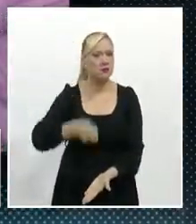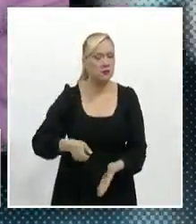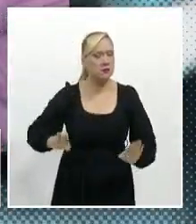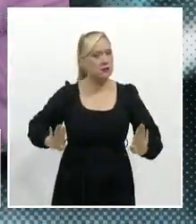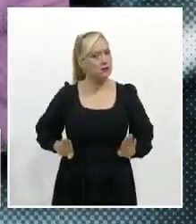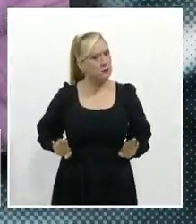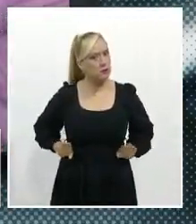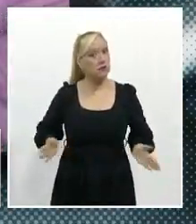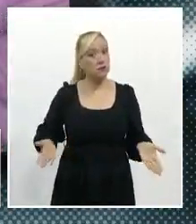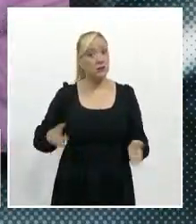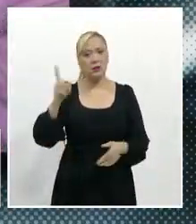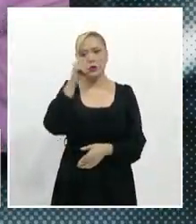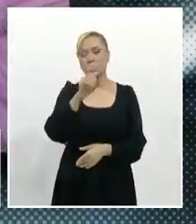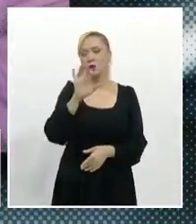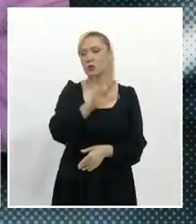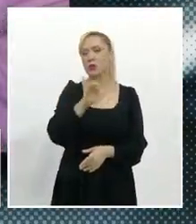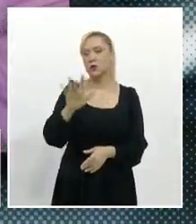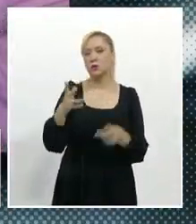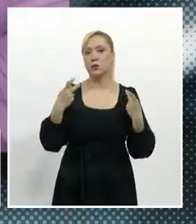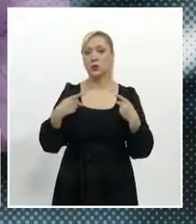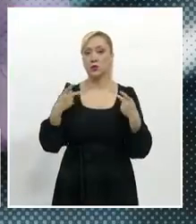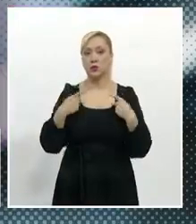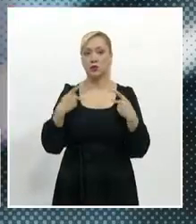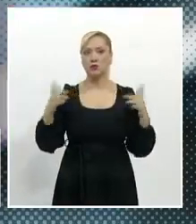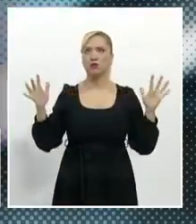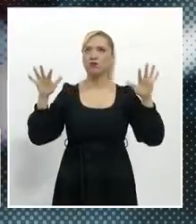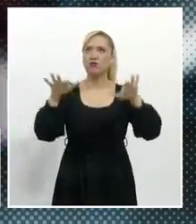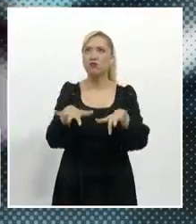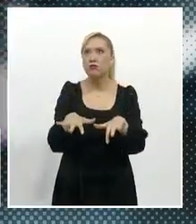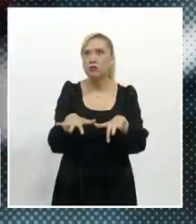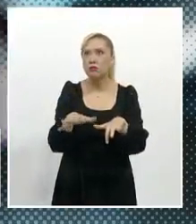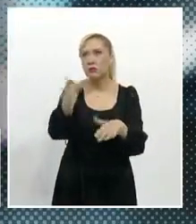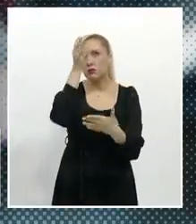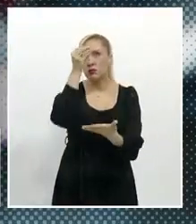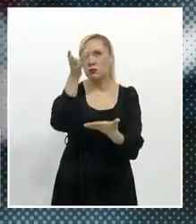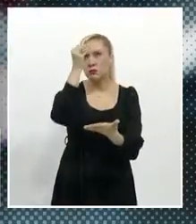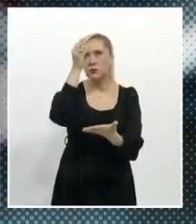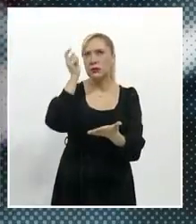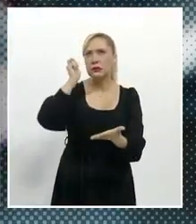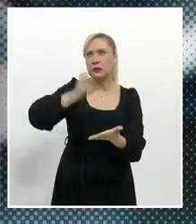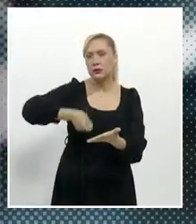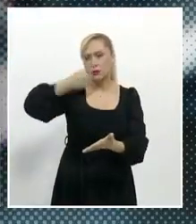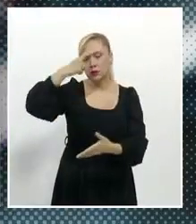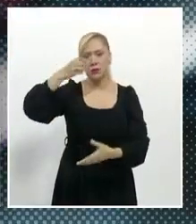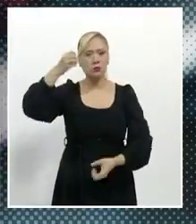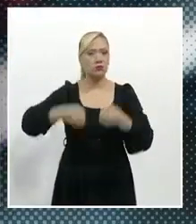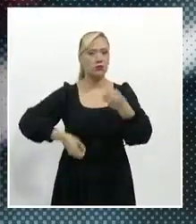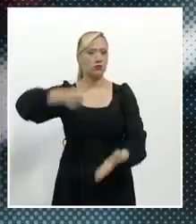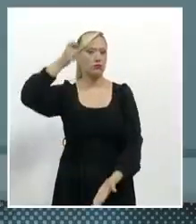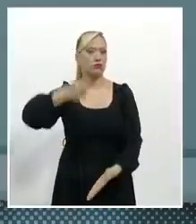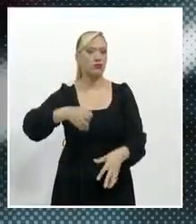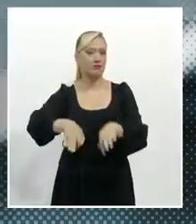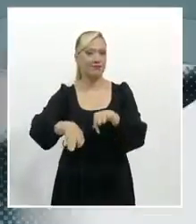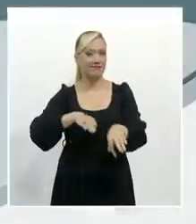a 155 servidores públicos del Estado, con el fin de incorporar dicha perspectiva en la impartición de